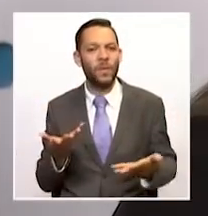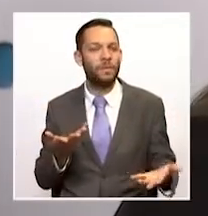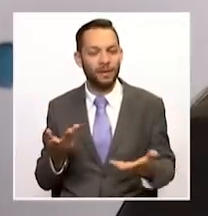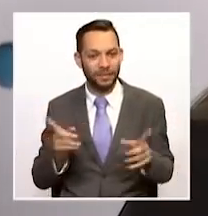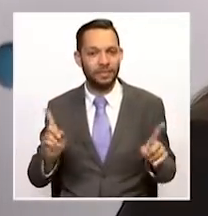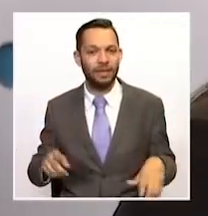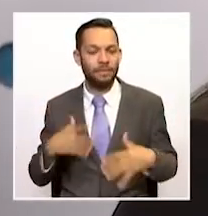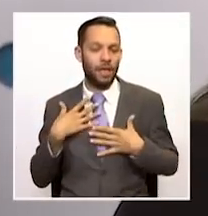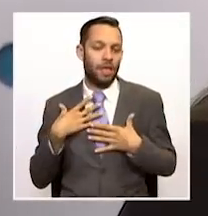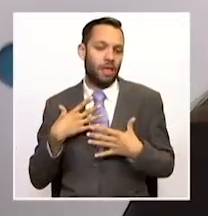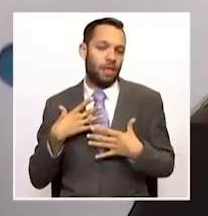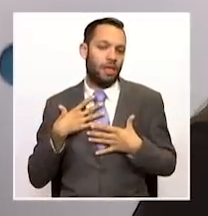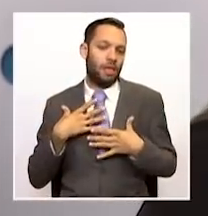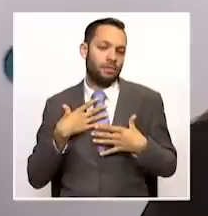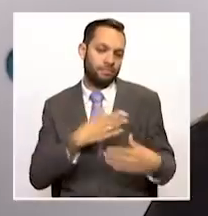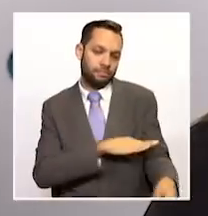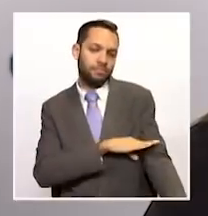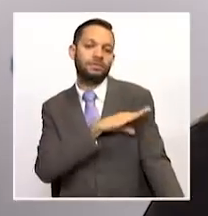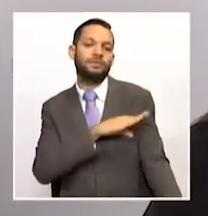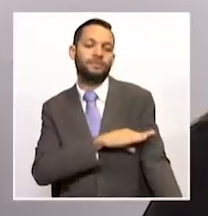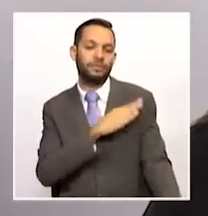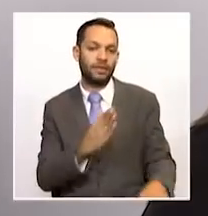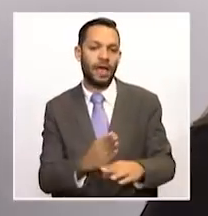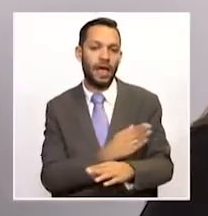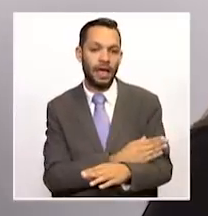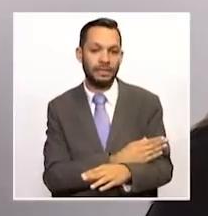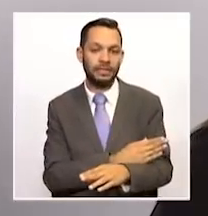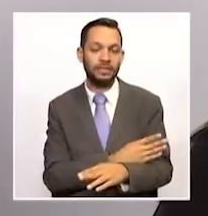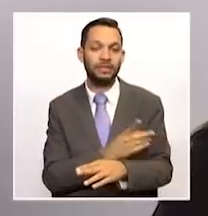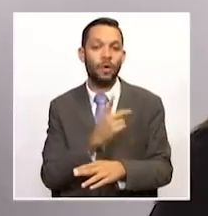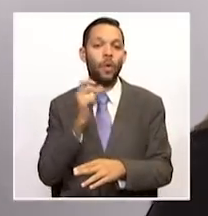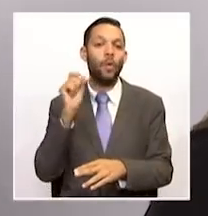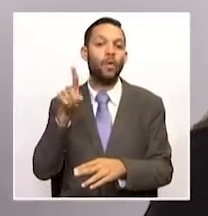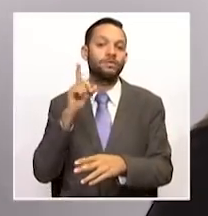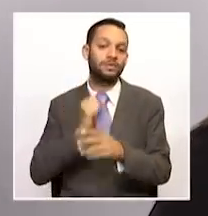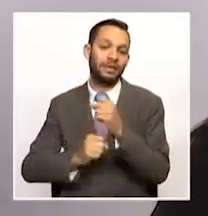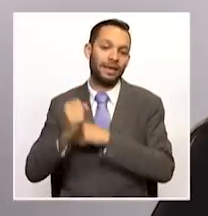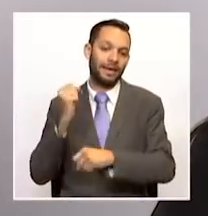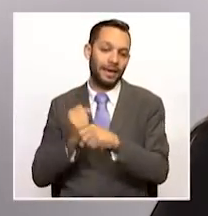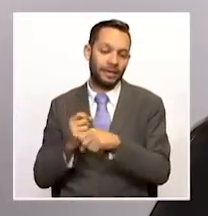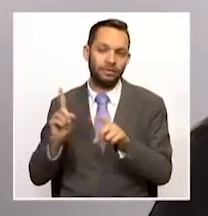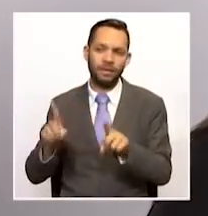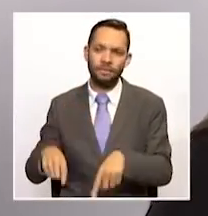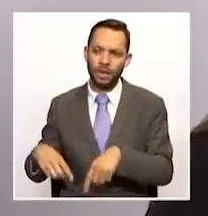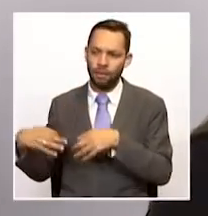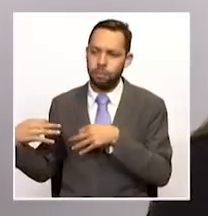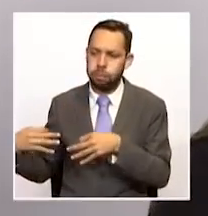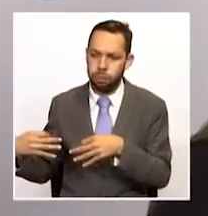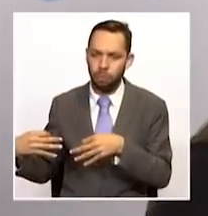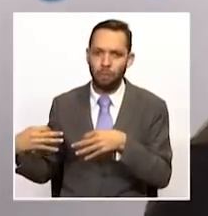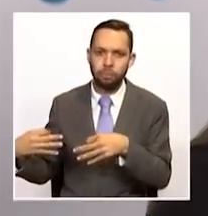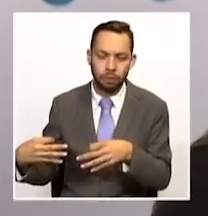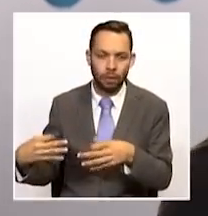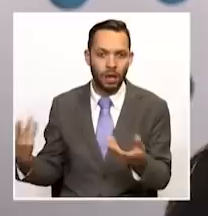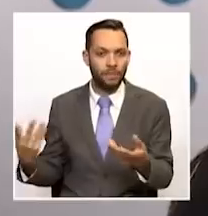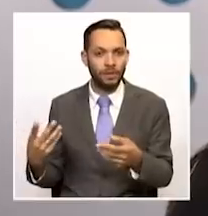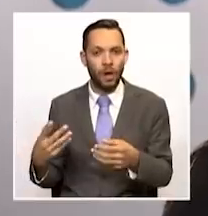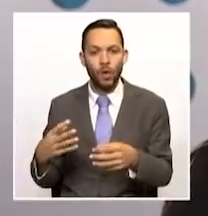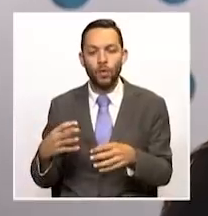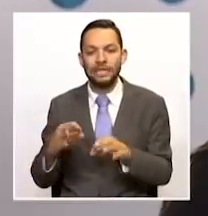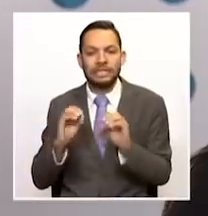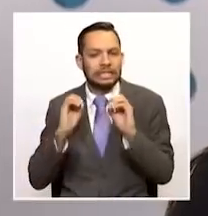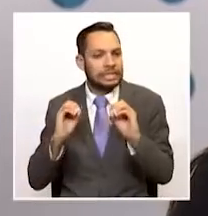hipertensión pulmonar fui diagnosticada hace 11 años fue un diagnóstico también tardío porque tiende como